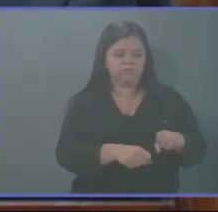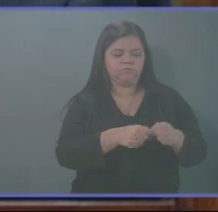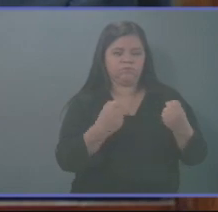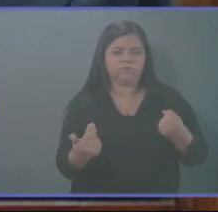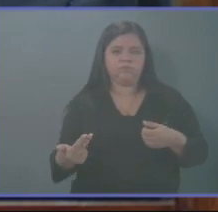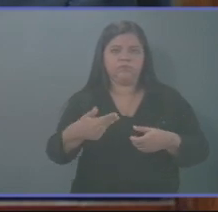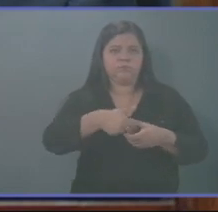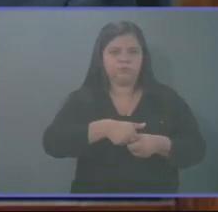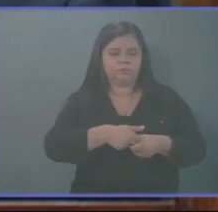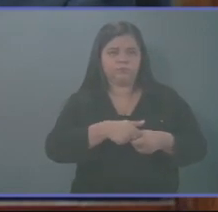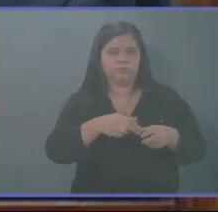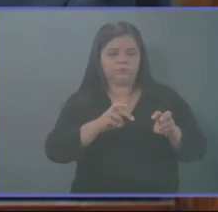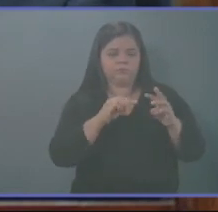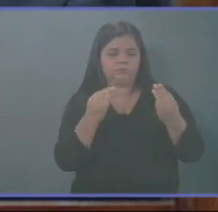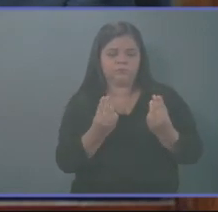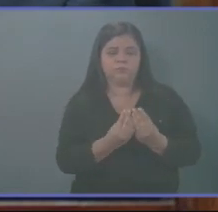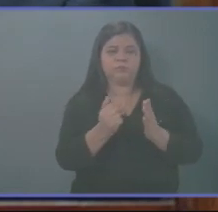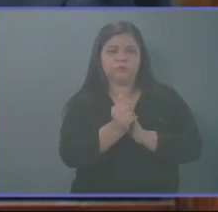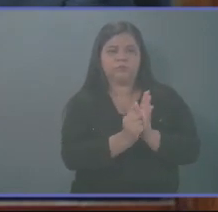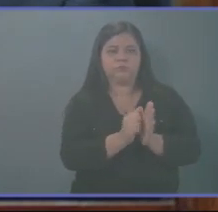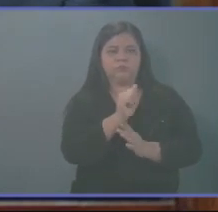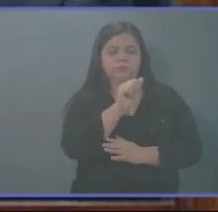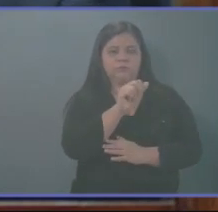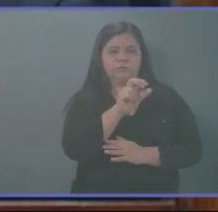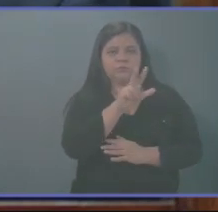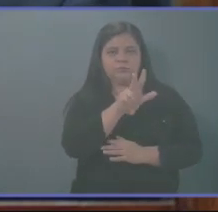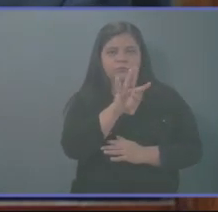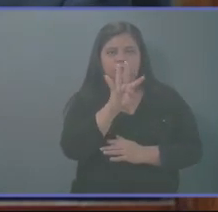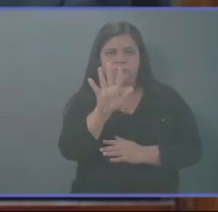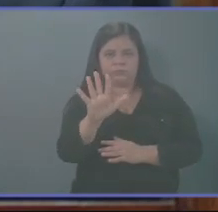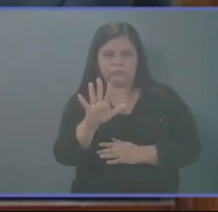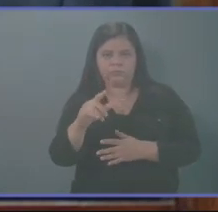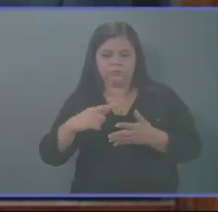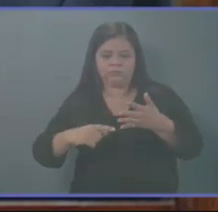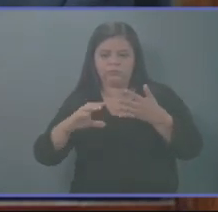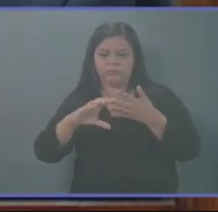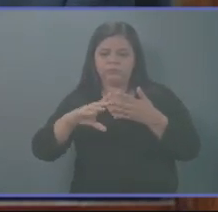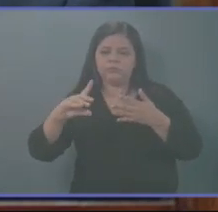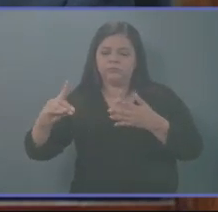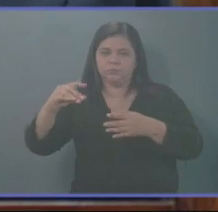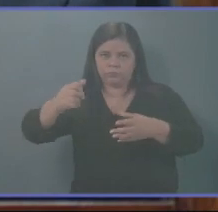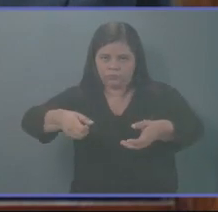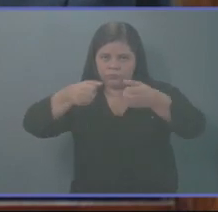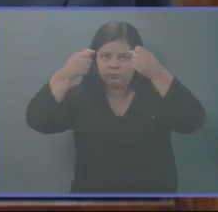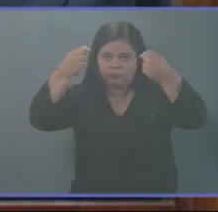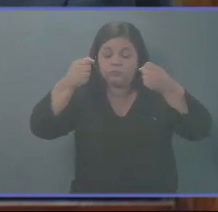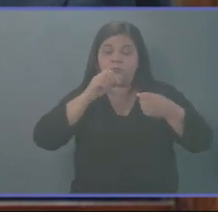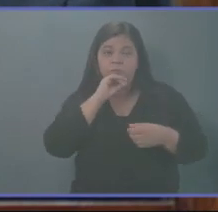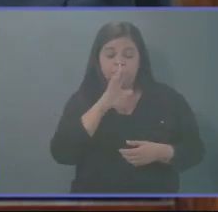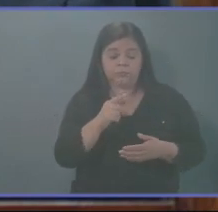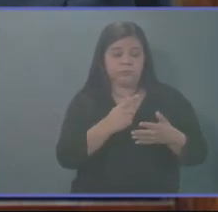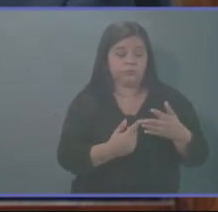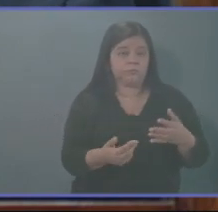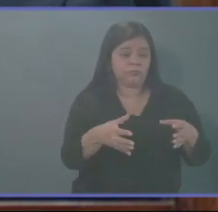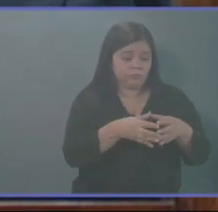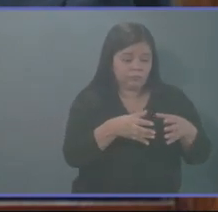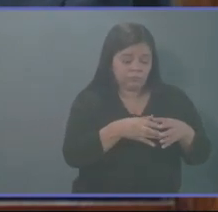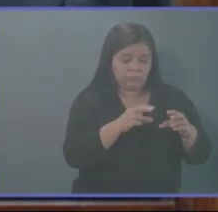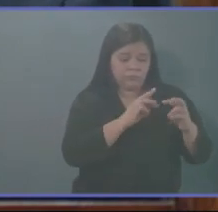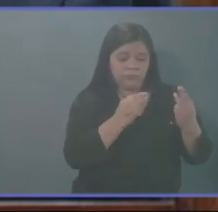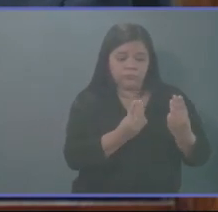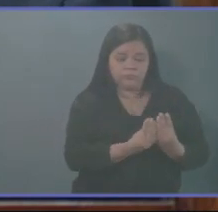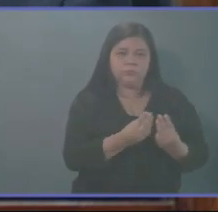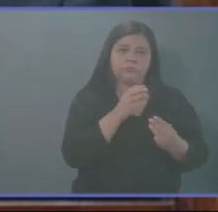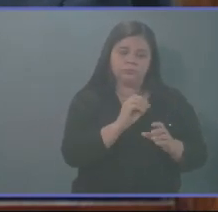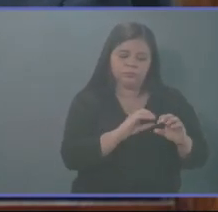que es el artículo 345 del Código Penal. Serán consideradas penalmente ilícitas las agrupaciones,